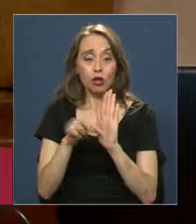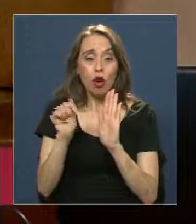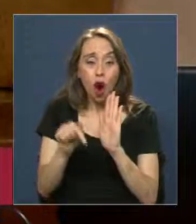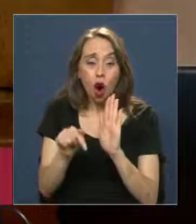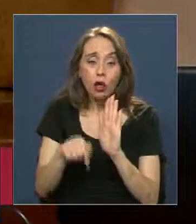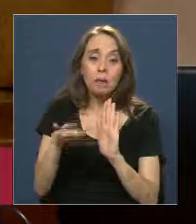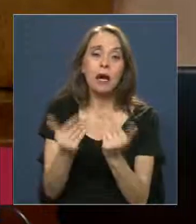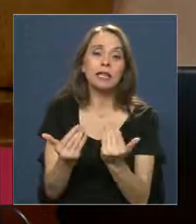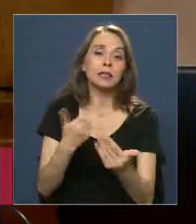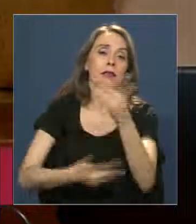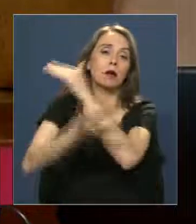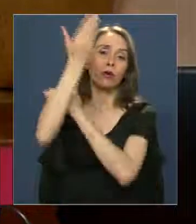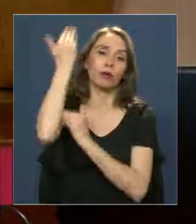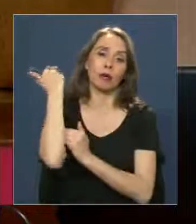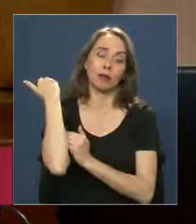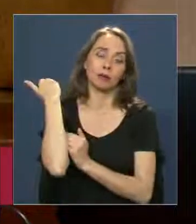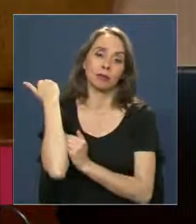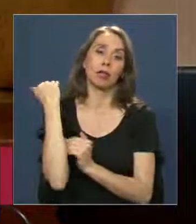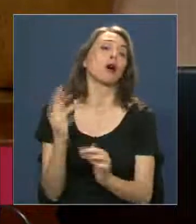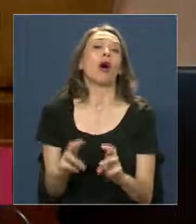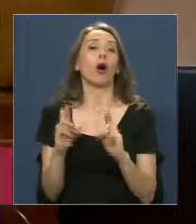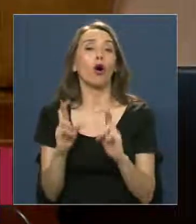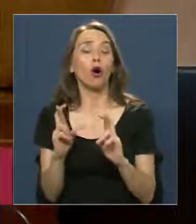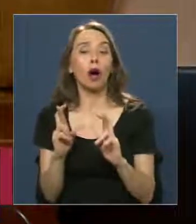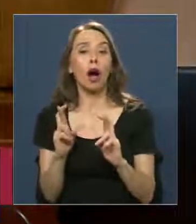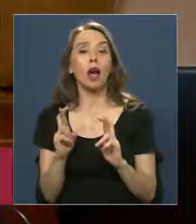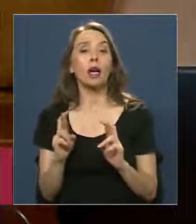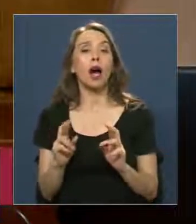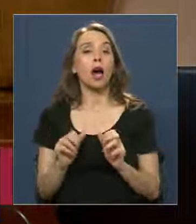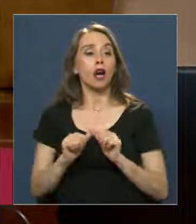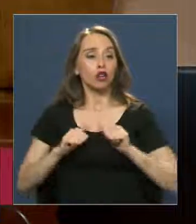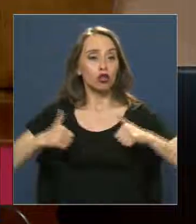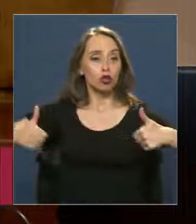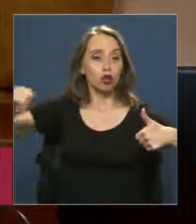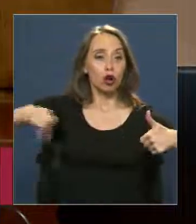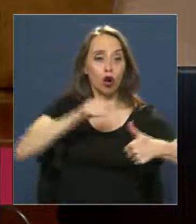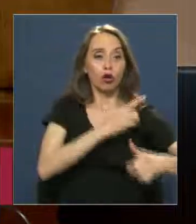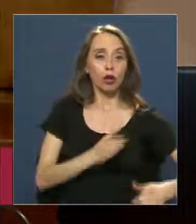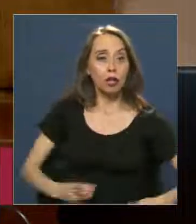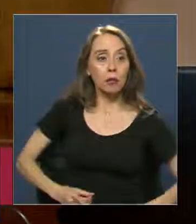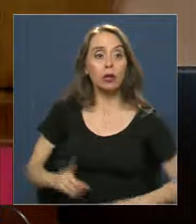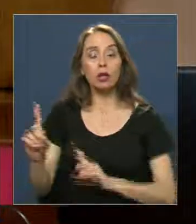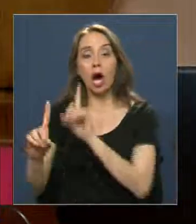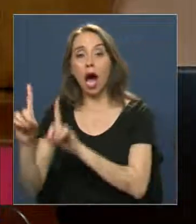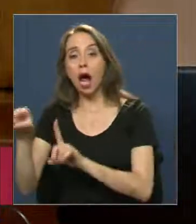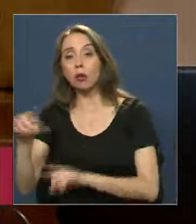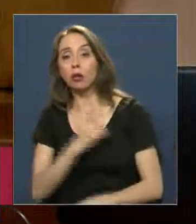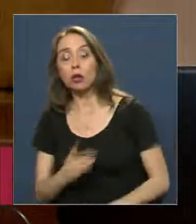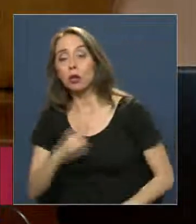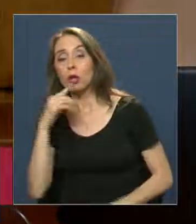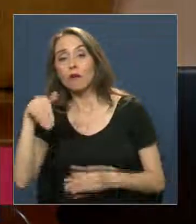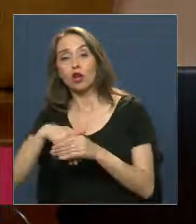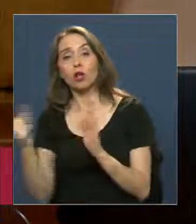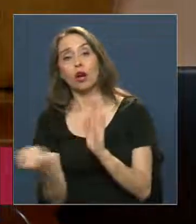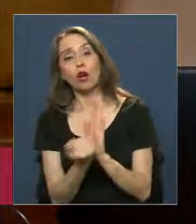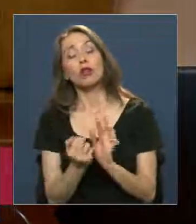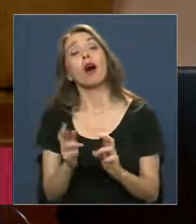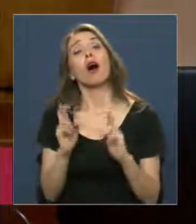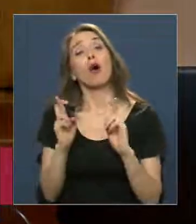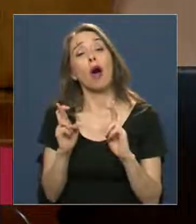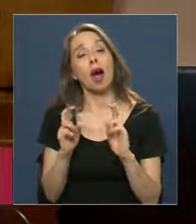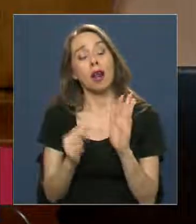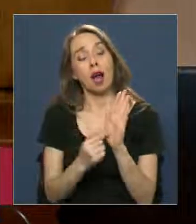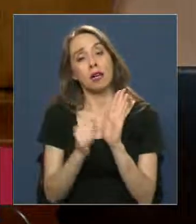día. Ojalá tengamos la unanimidad, ya sé que así, porque hay algunos que han dicho acá que ya lo van a votar en contra, pero ojalá lo podamos